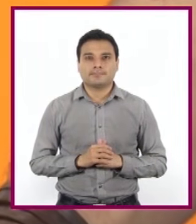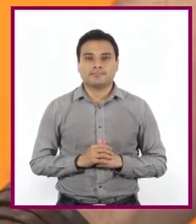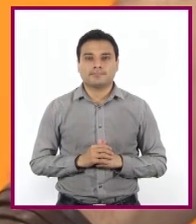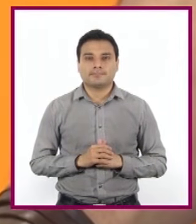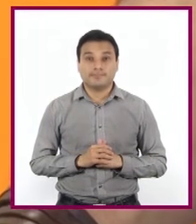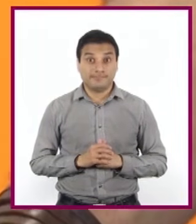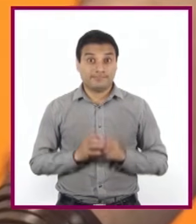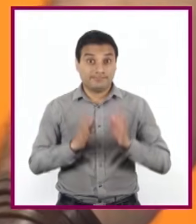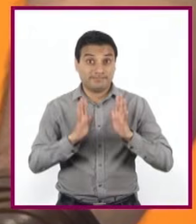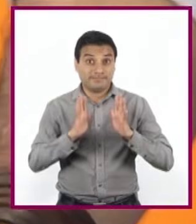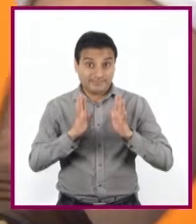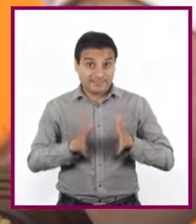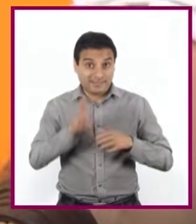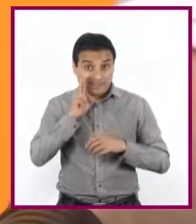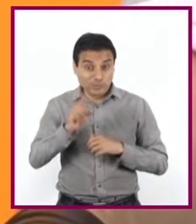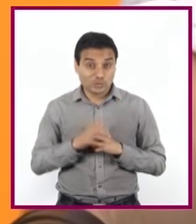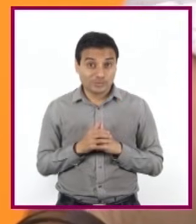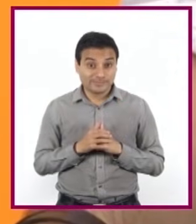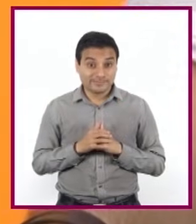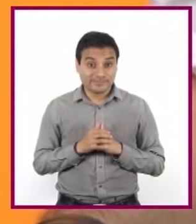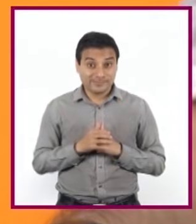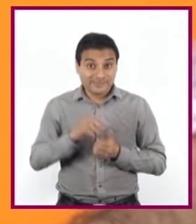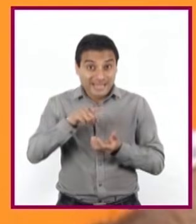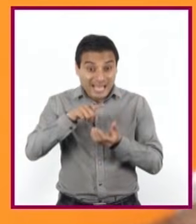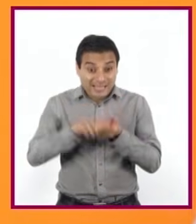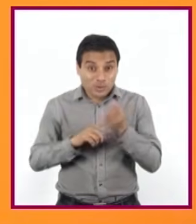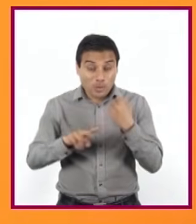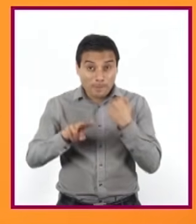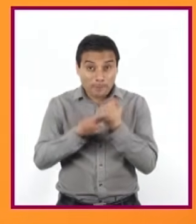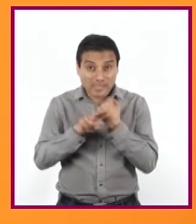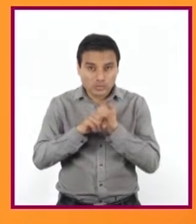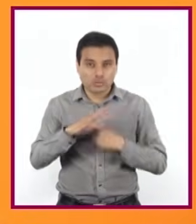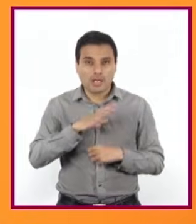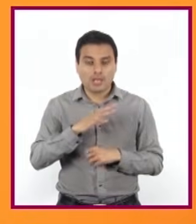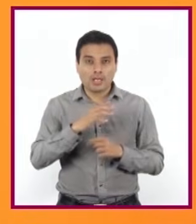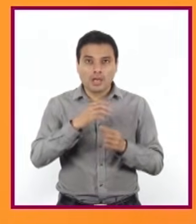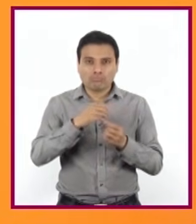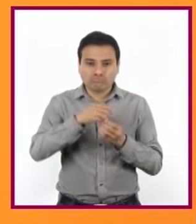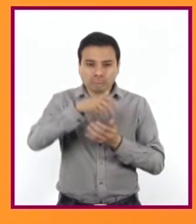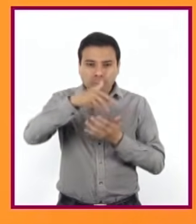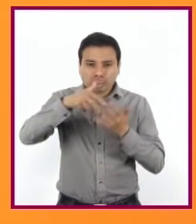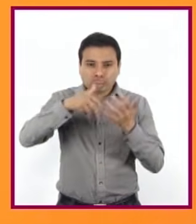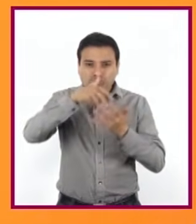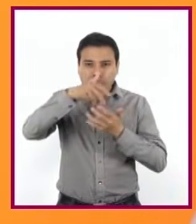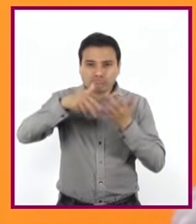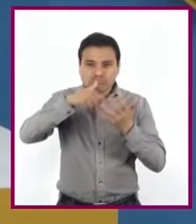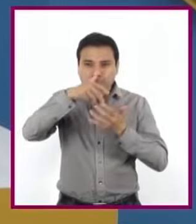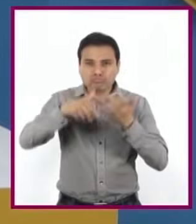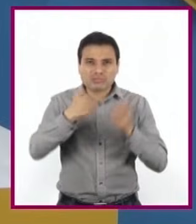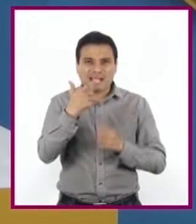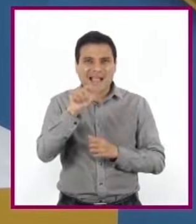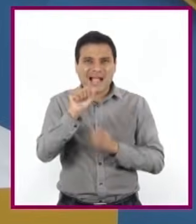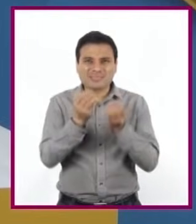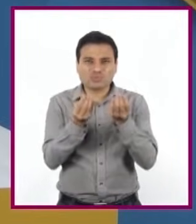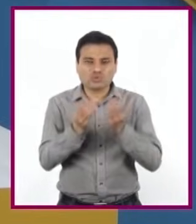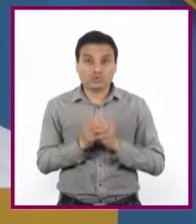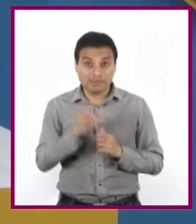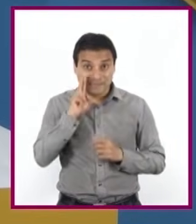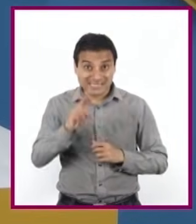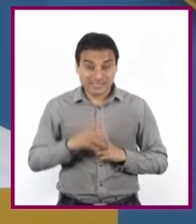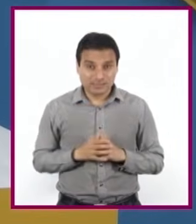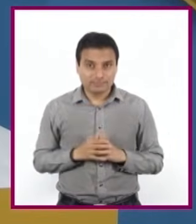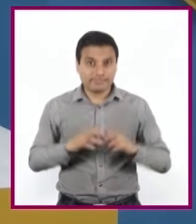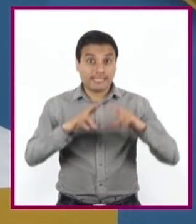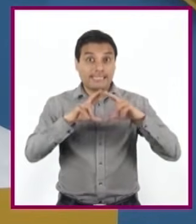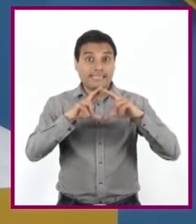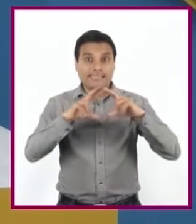Si se dan cuenta, aquí dentro del recipiente hay muchos vapores de agua. ¿Sí los ves? Sí, sí, sí. ¿Ves algo? Se está